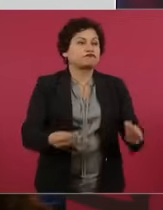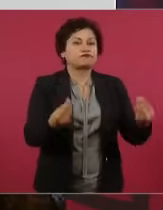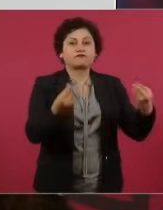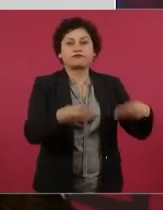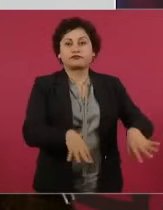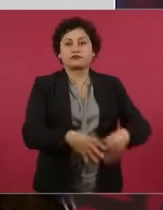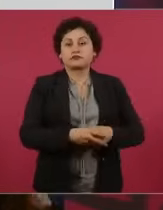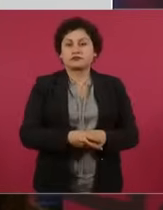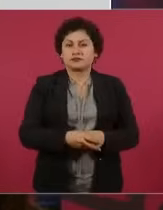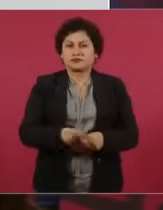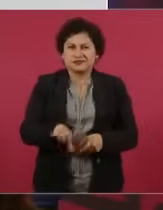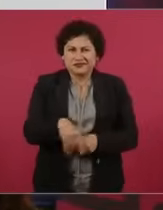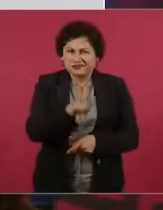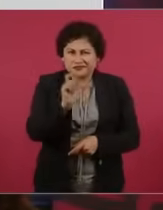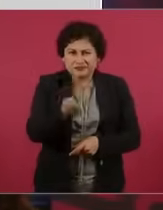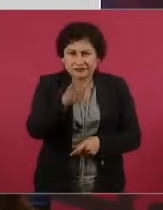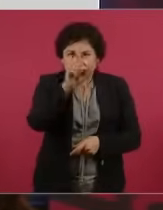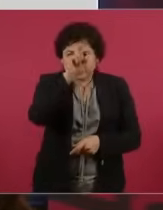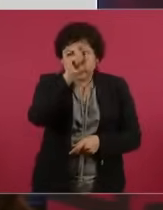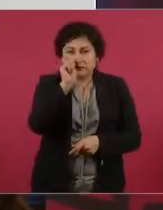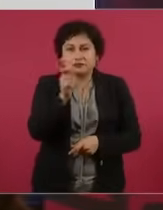¿Qué cosa es esto?